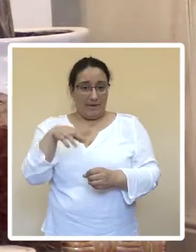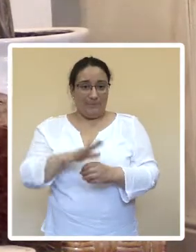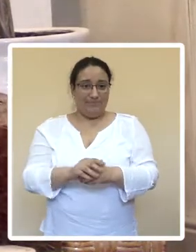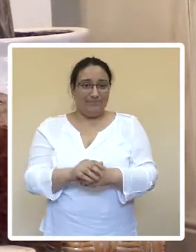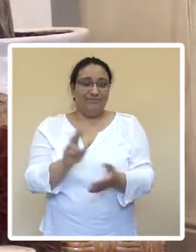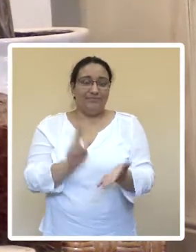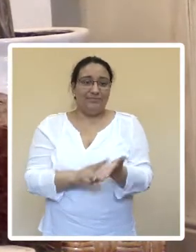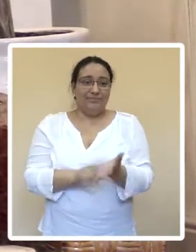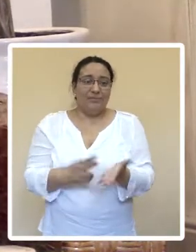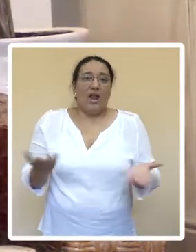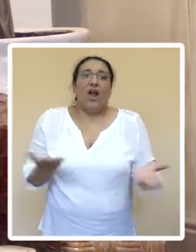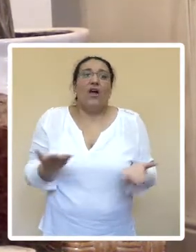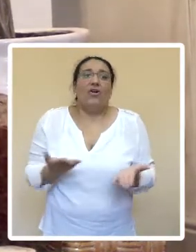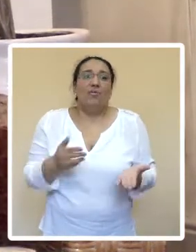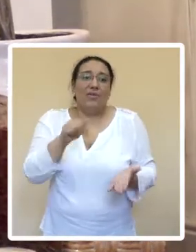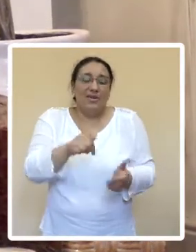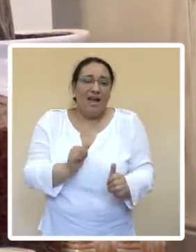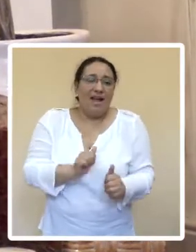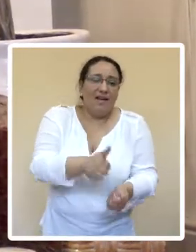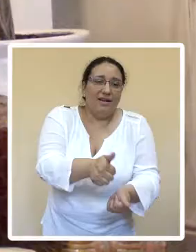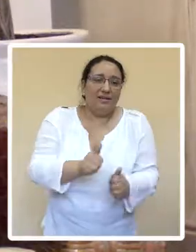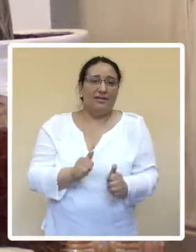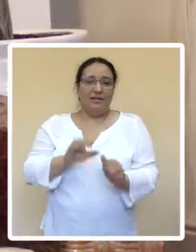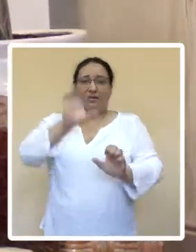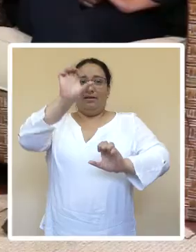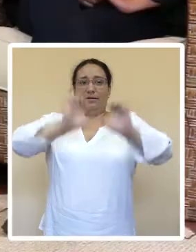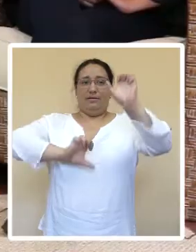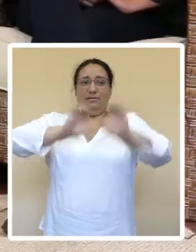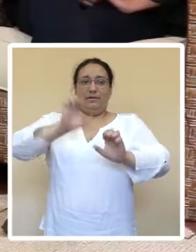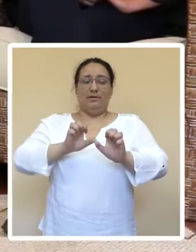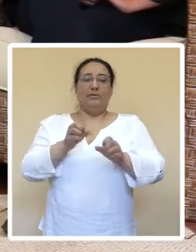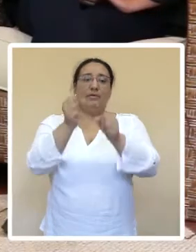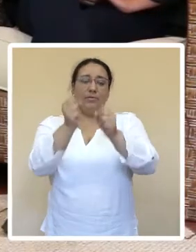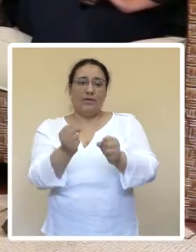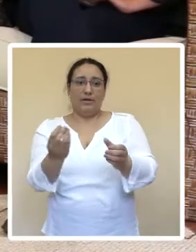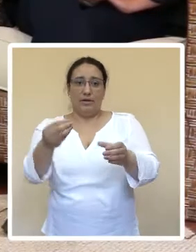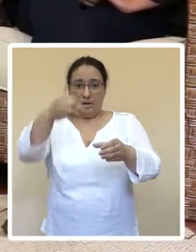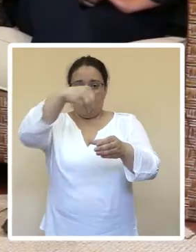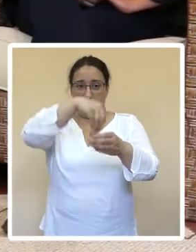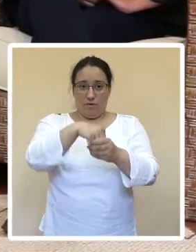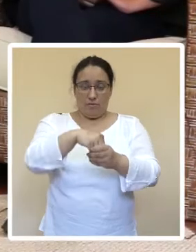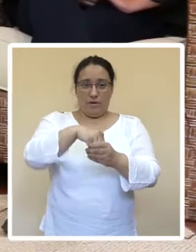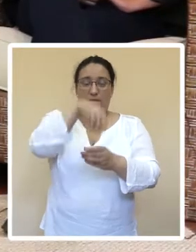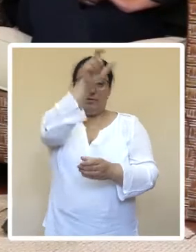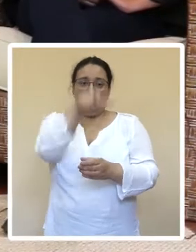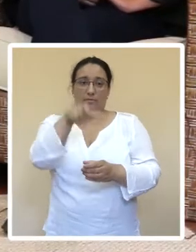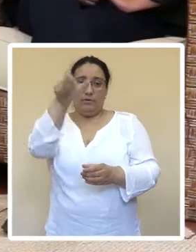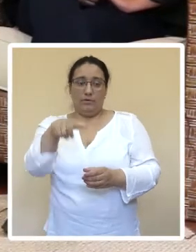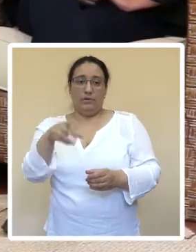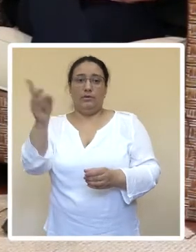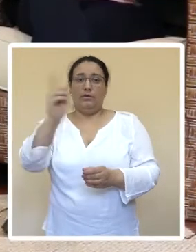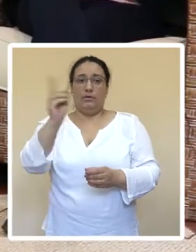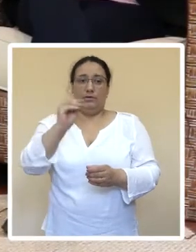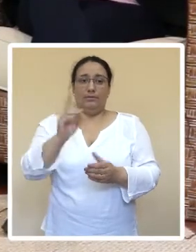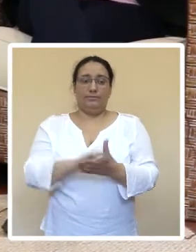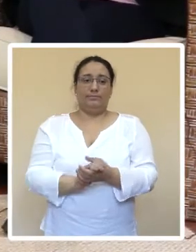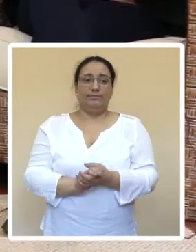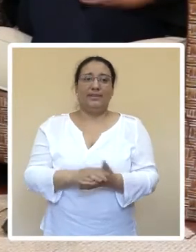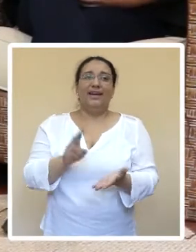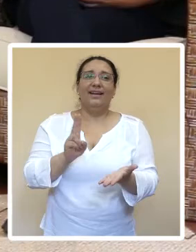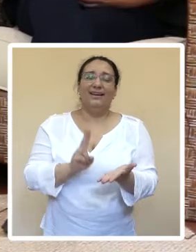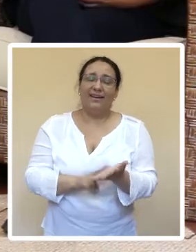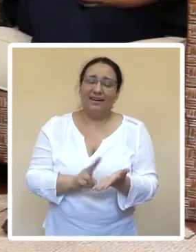concreto, en lo real, ¿cómo hoy en día es el desafío para las empresas para incorporar personas con discapacidad? Buenos